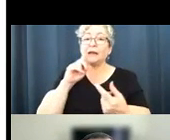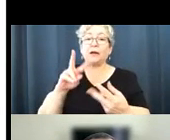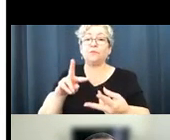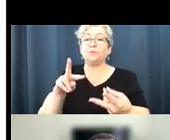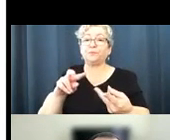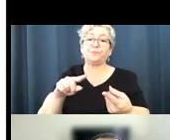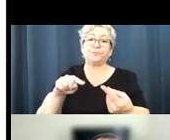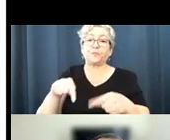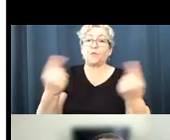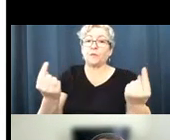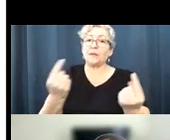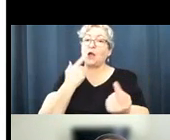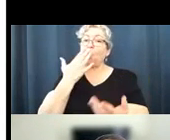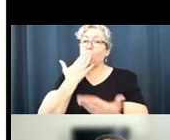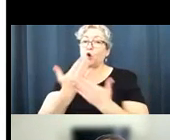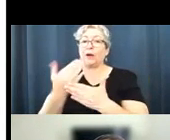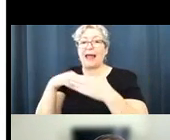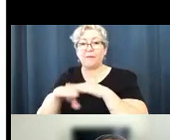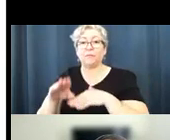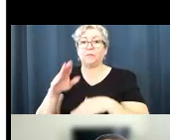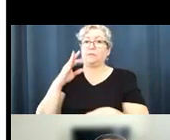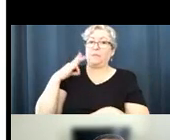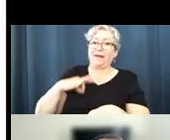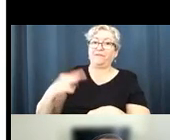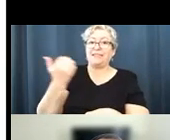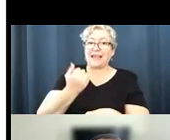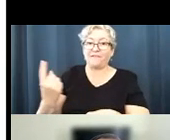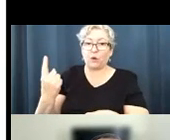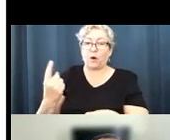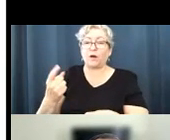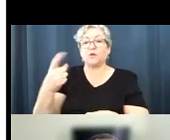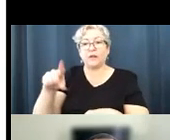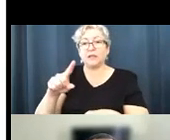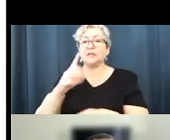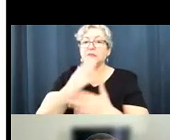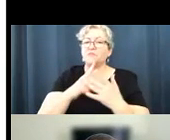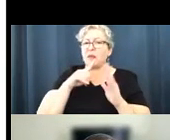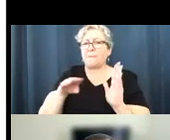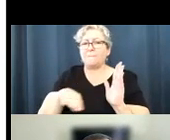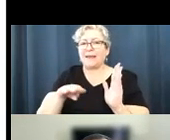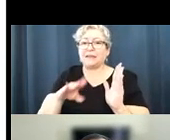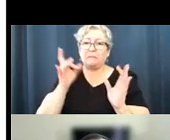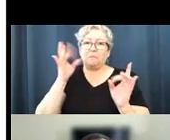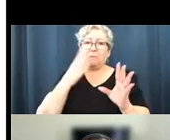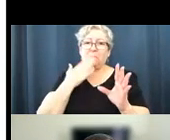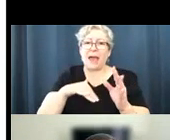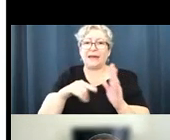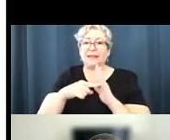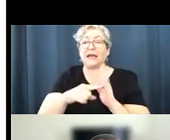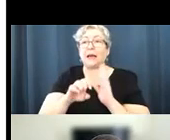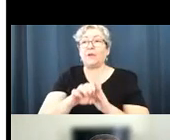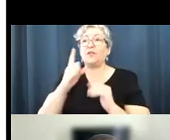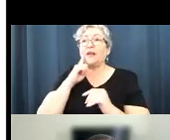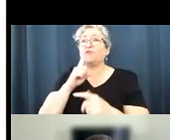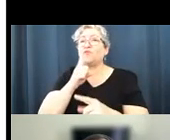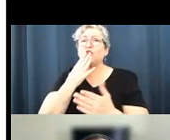usted puede reversar esto es decir, decir que buena accesibilidad es beneficioso para todo el mundo. Estos son unos ejemplos